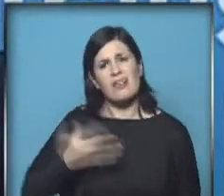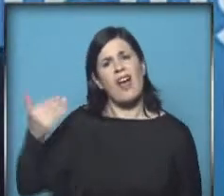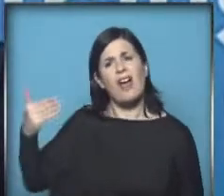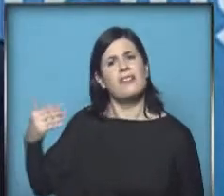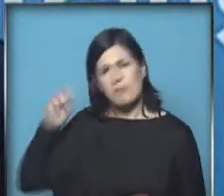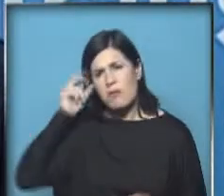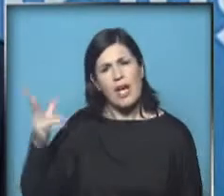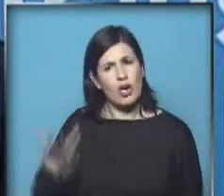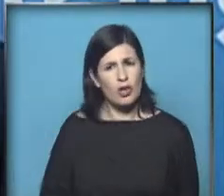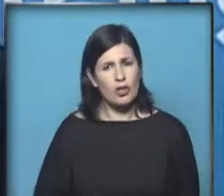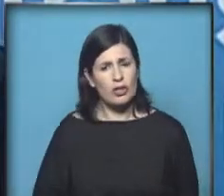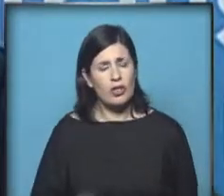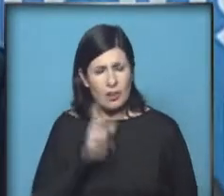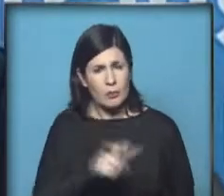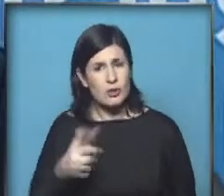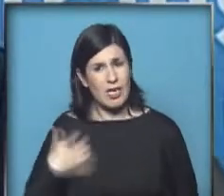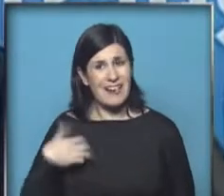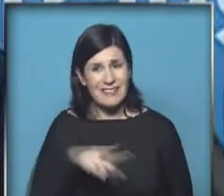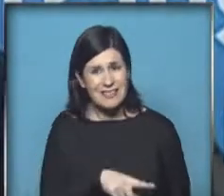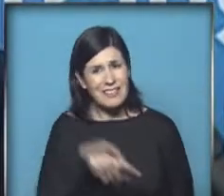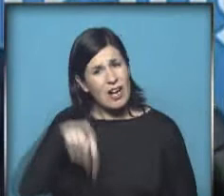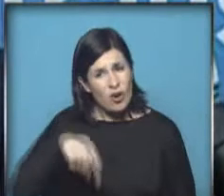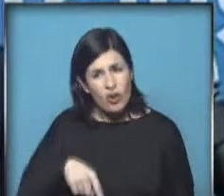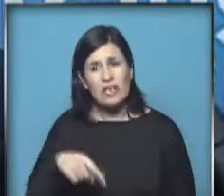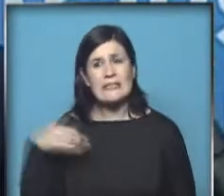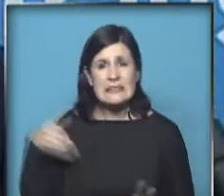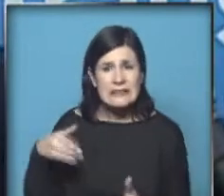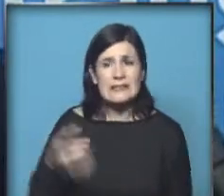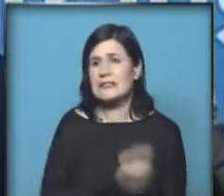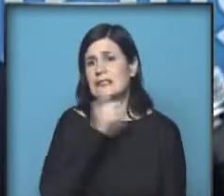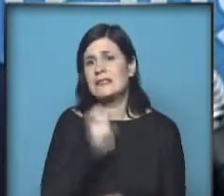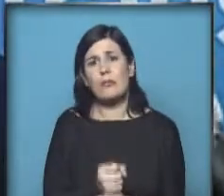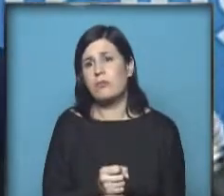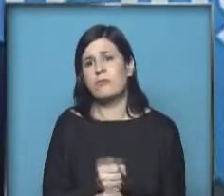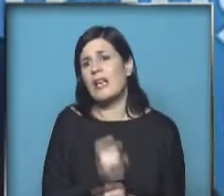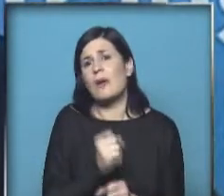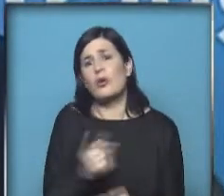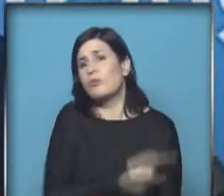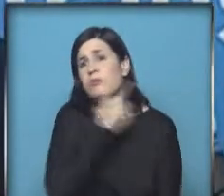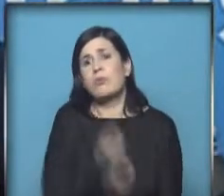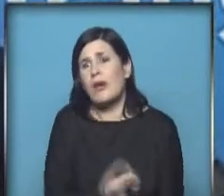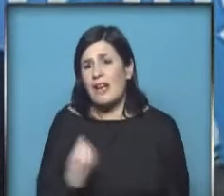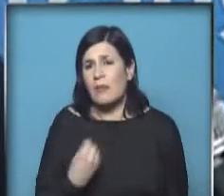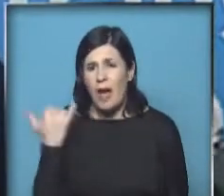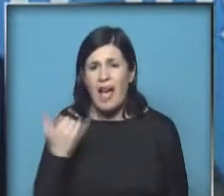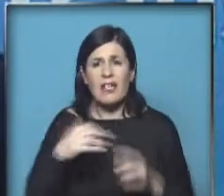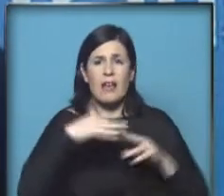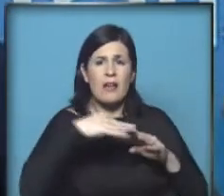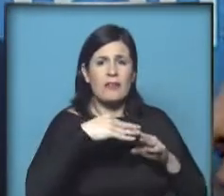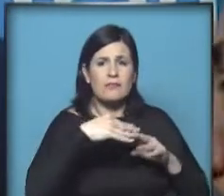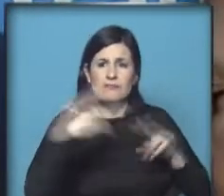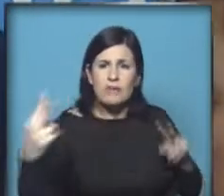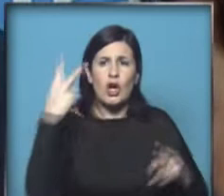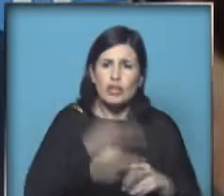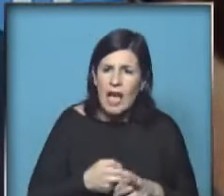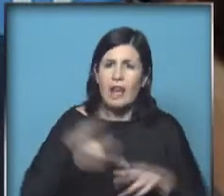argentinos hoy se han visto imposibilitados los de algunos de ir a trabajar porque se han encontrado con piquetes porque han sido